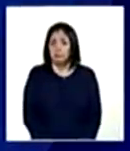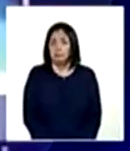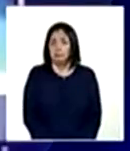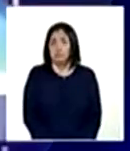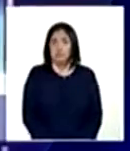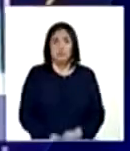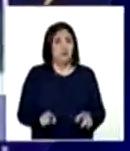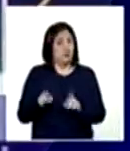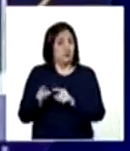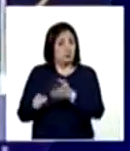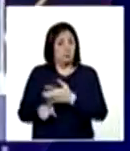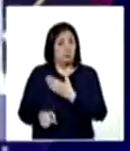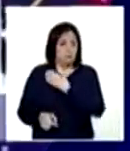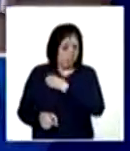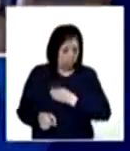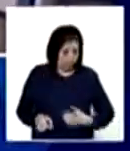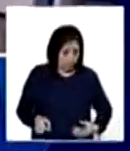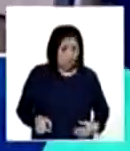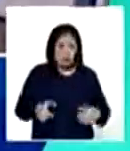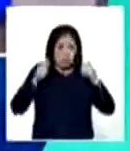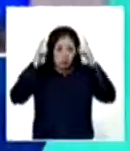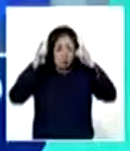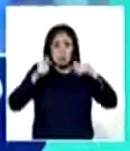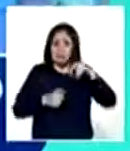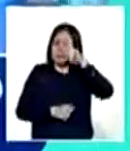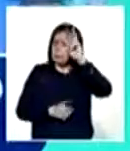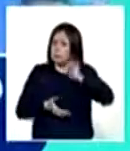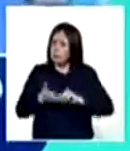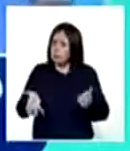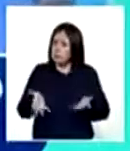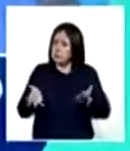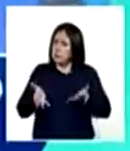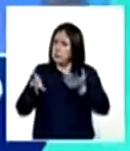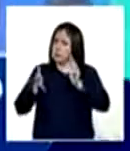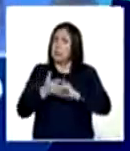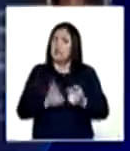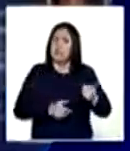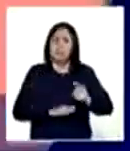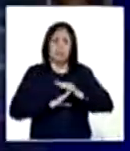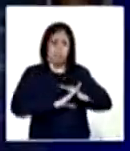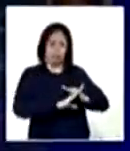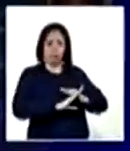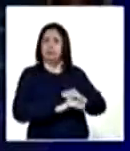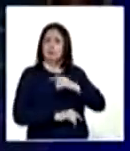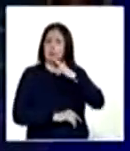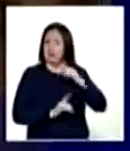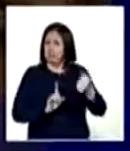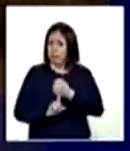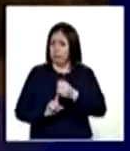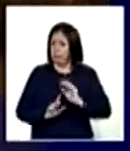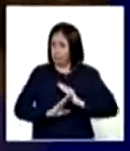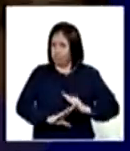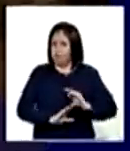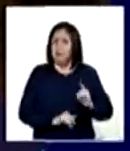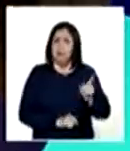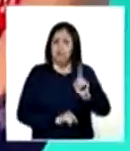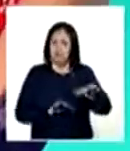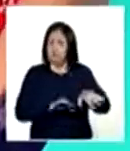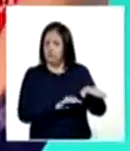Y también Miss Perú en los ojos del mundo por promover la lucha contra la violencia hacia las mujeres. Con esto y más regresamos. No se mueva de 90